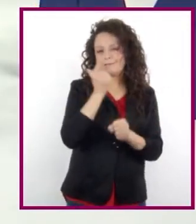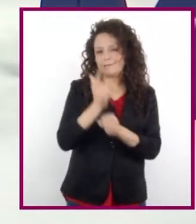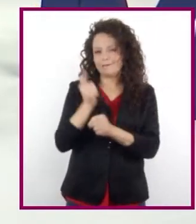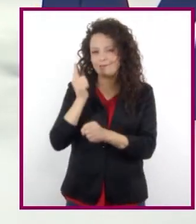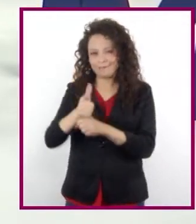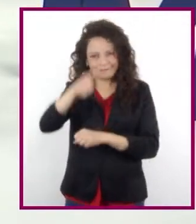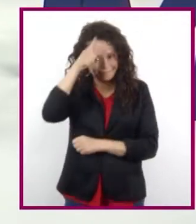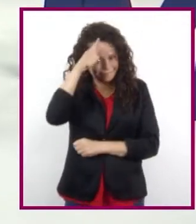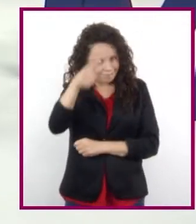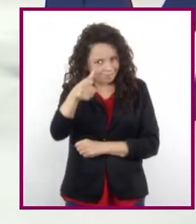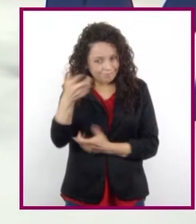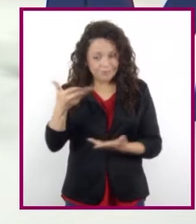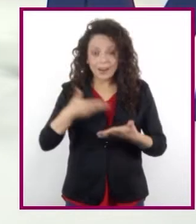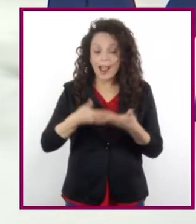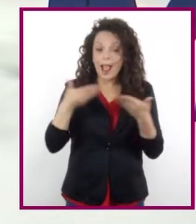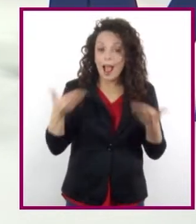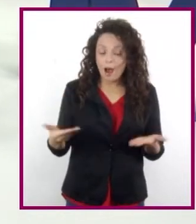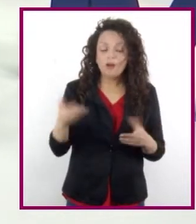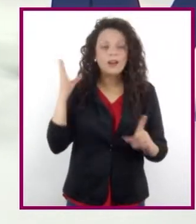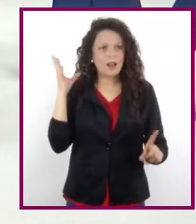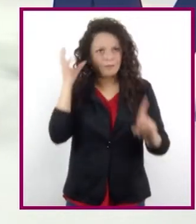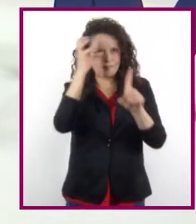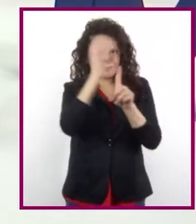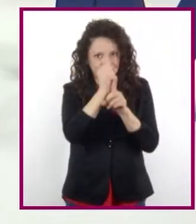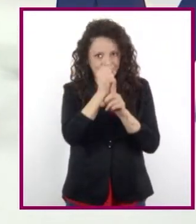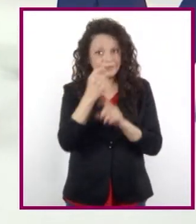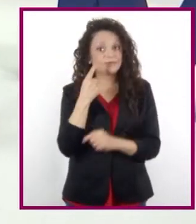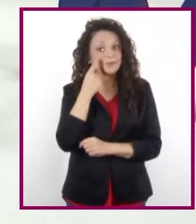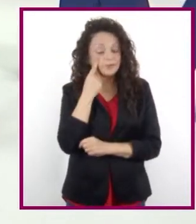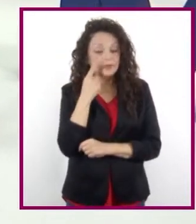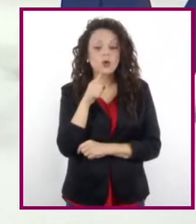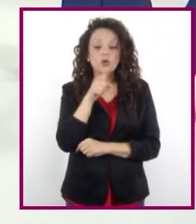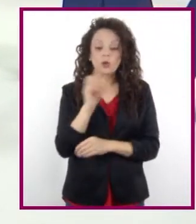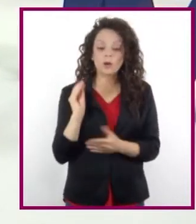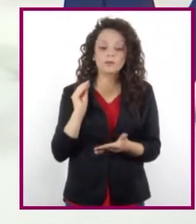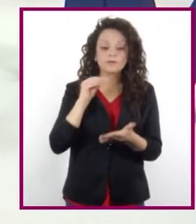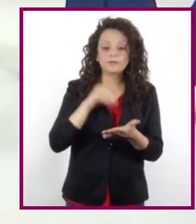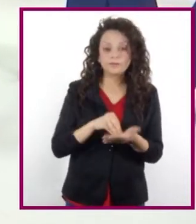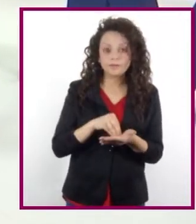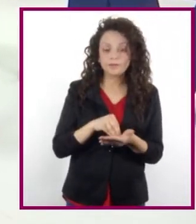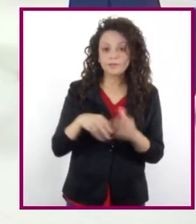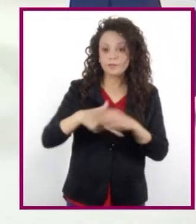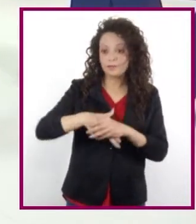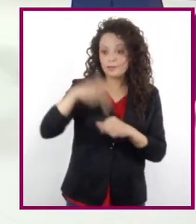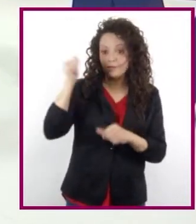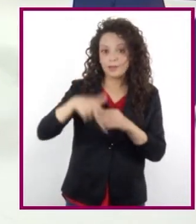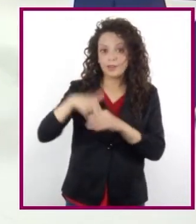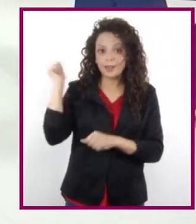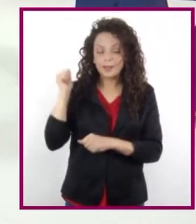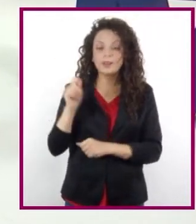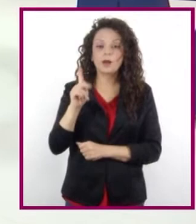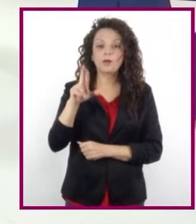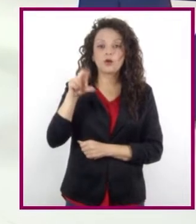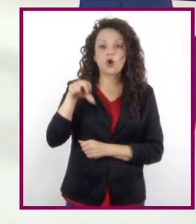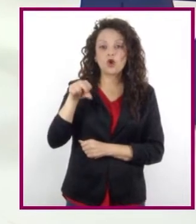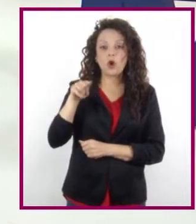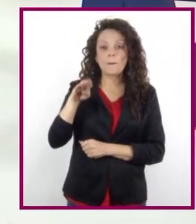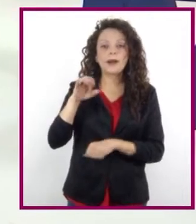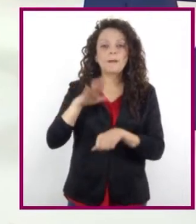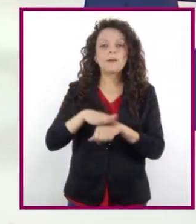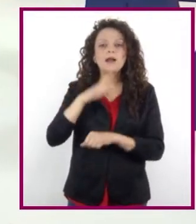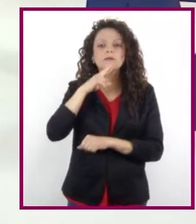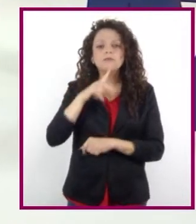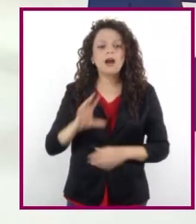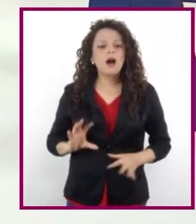Ahora, hagamos un reto para que ustedes agreguen en los espacios vacíos los pronombres que mejor se acomoden al